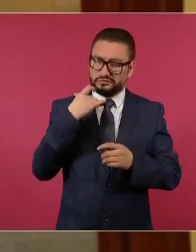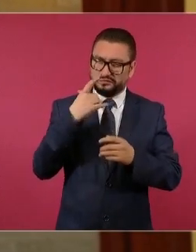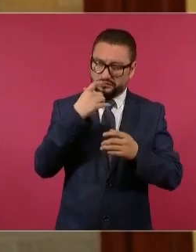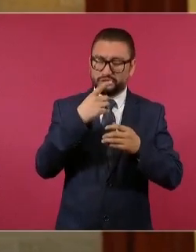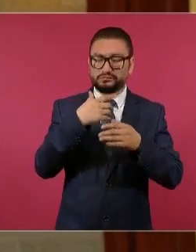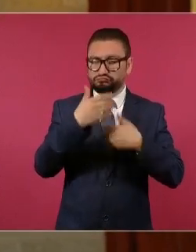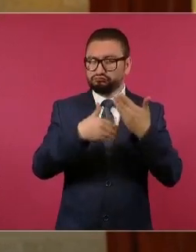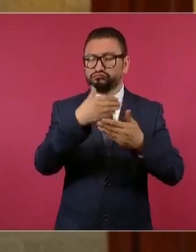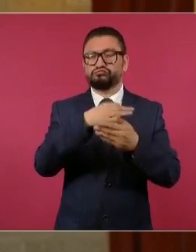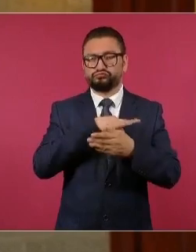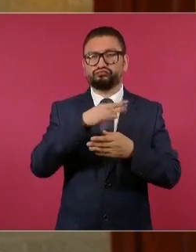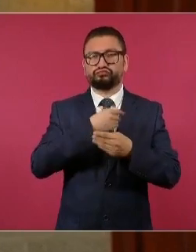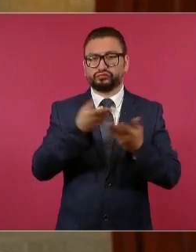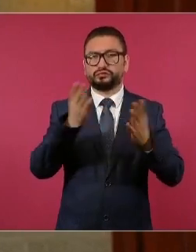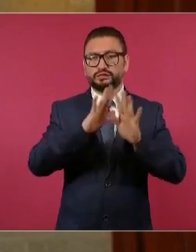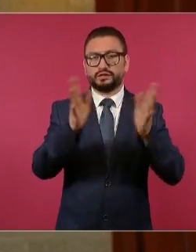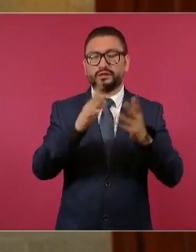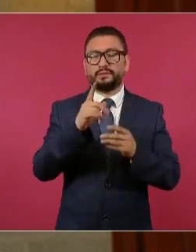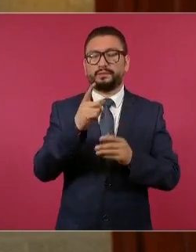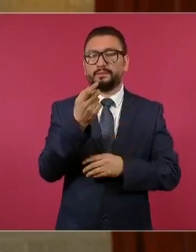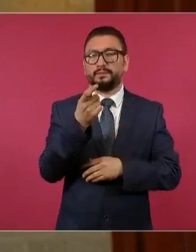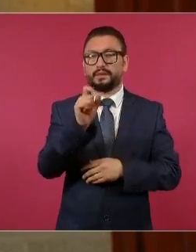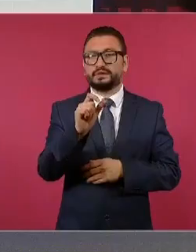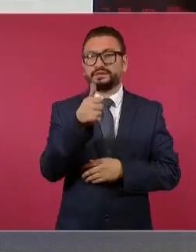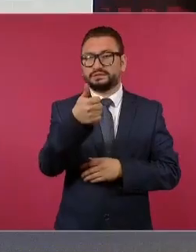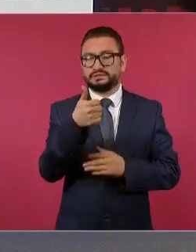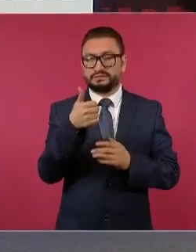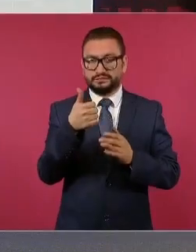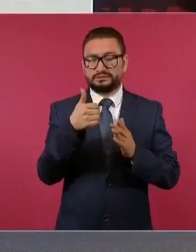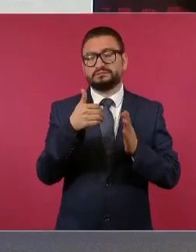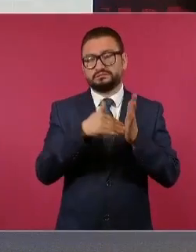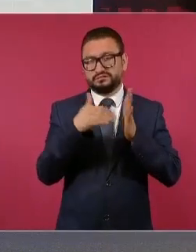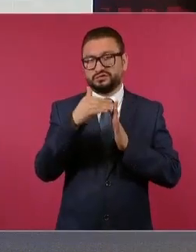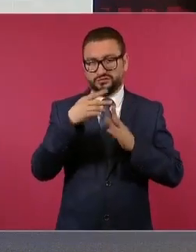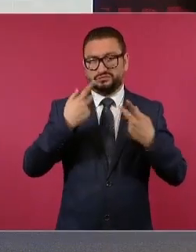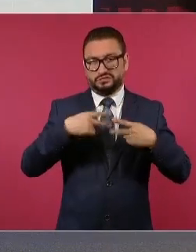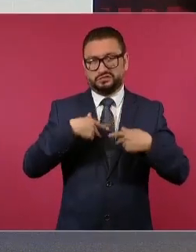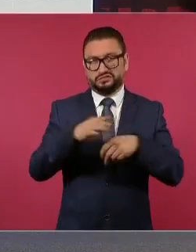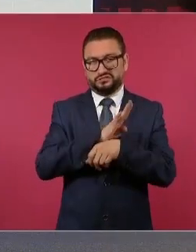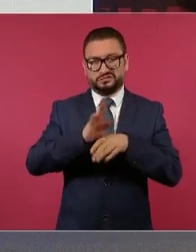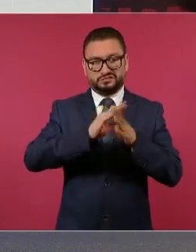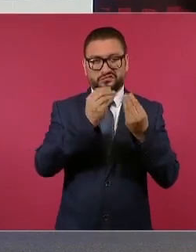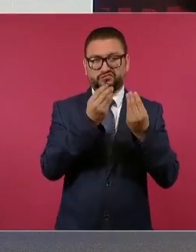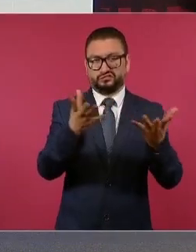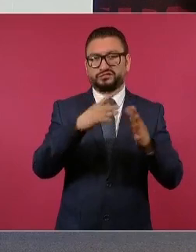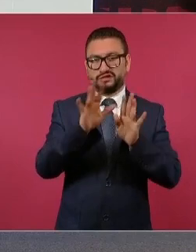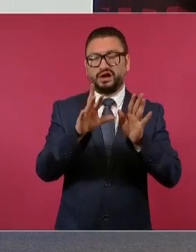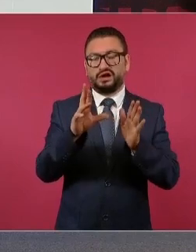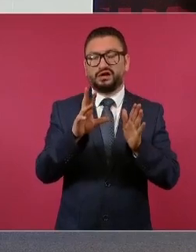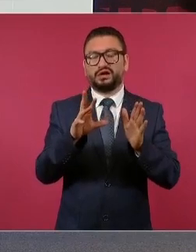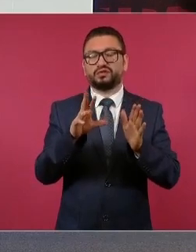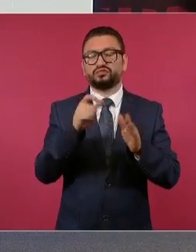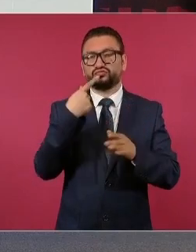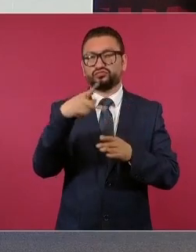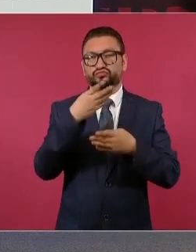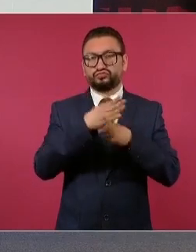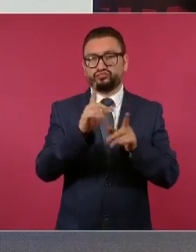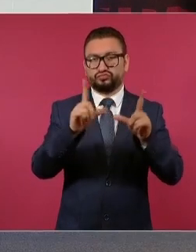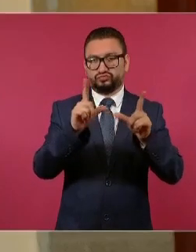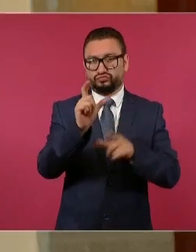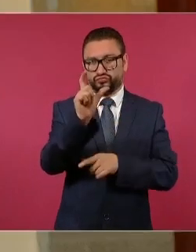ese reto, y ahora más de 26,5 millones de beneficiarios cuentan con su tarjeta de